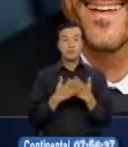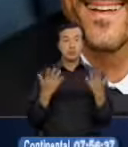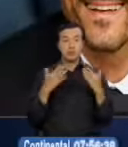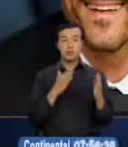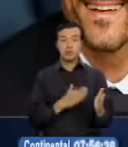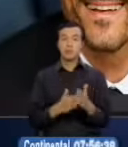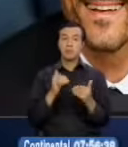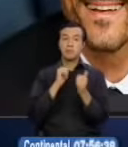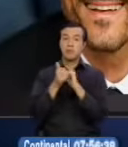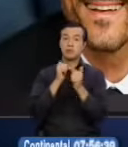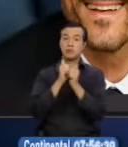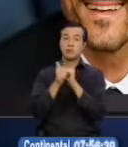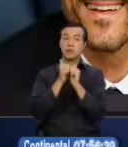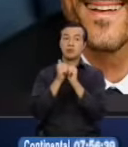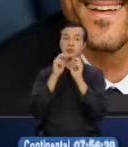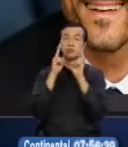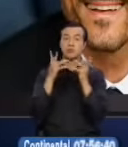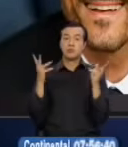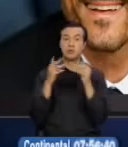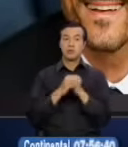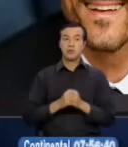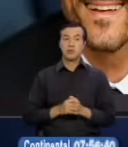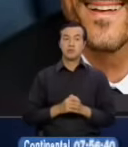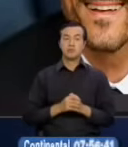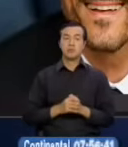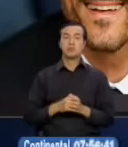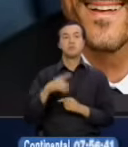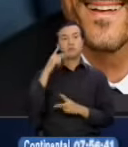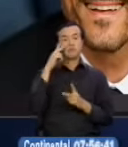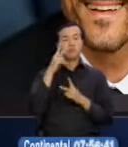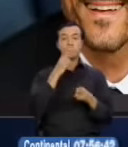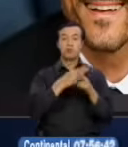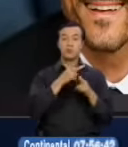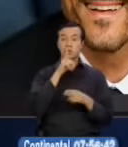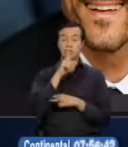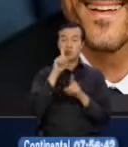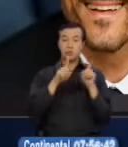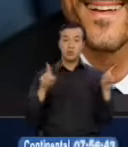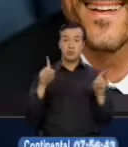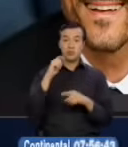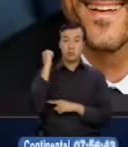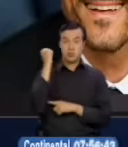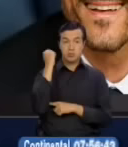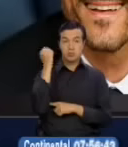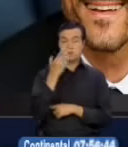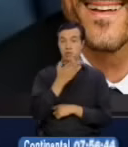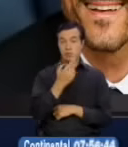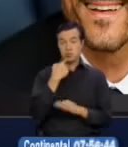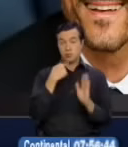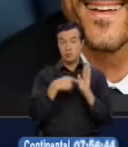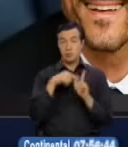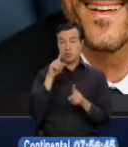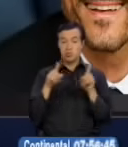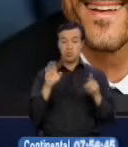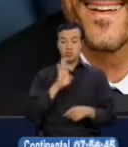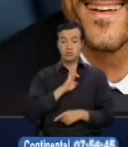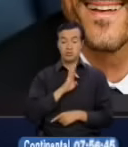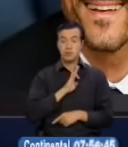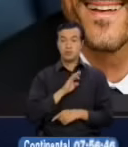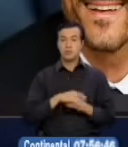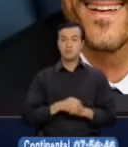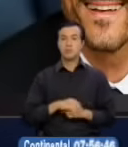una clasificación en la que, entre otros, aparecen los nombres de algunos conocidos nuestros. Me refiero a algunos directores